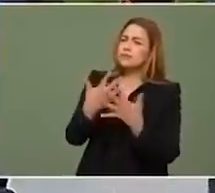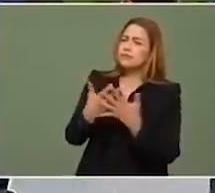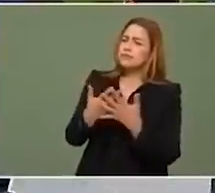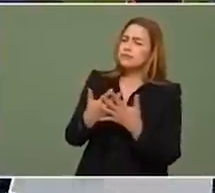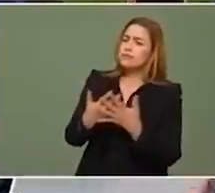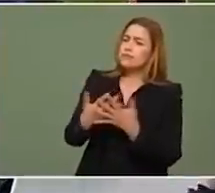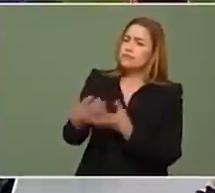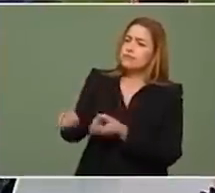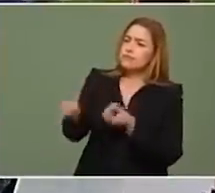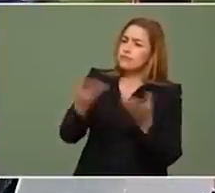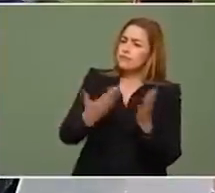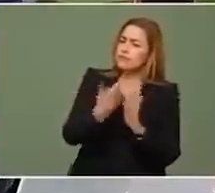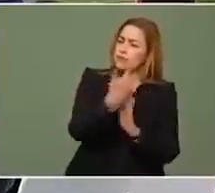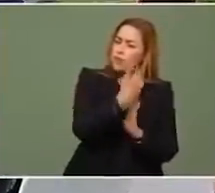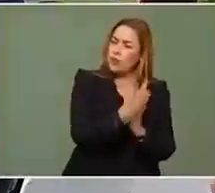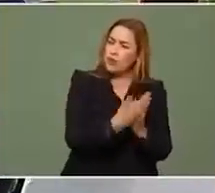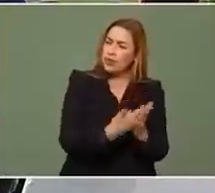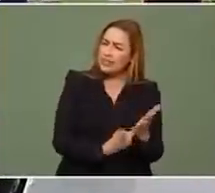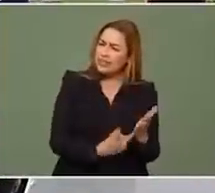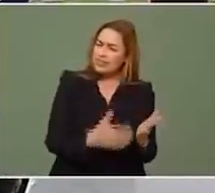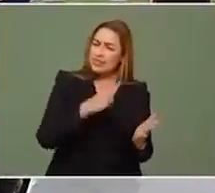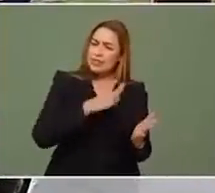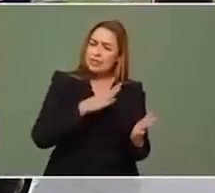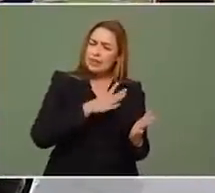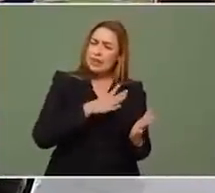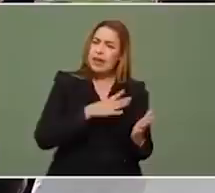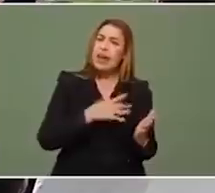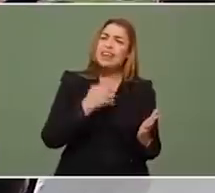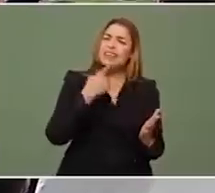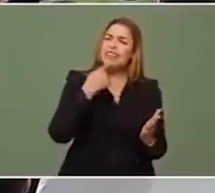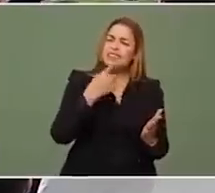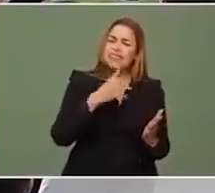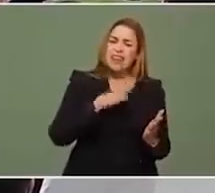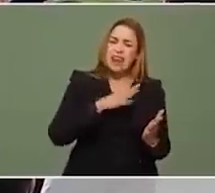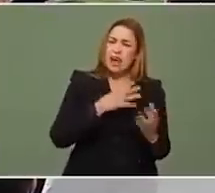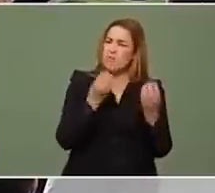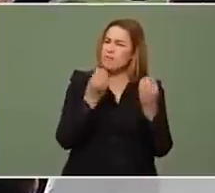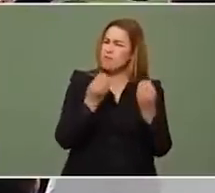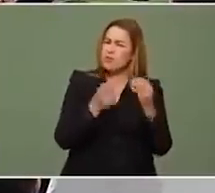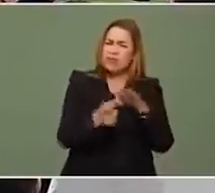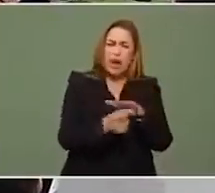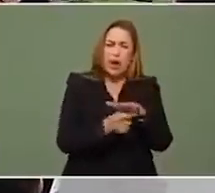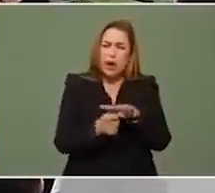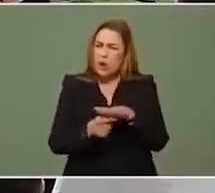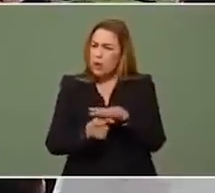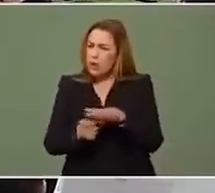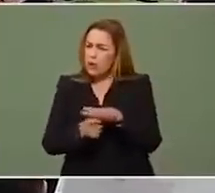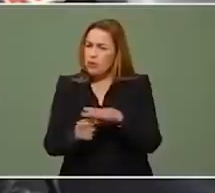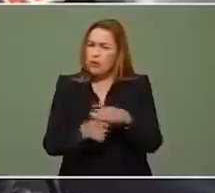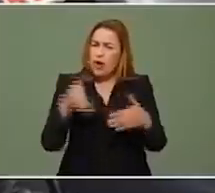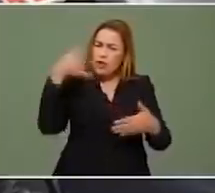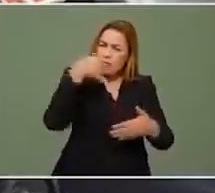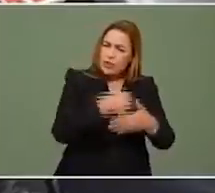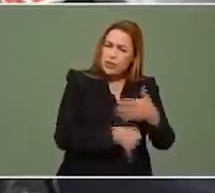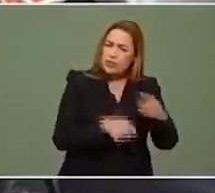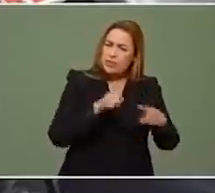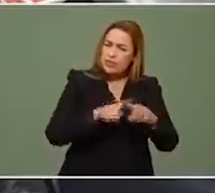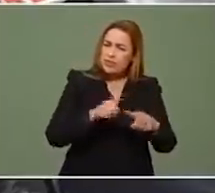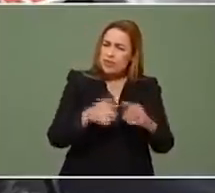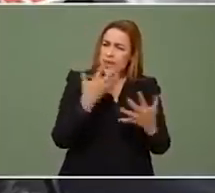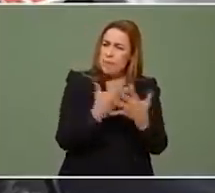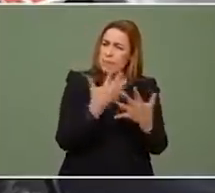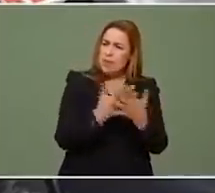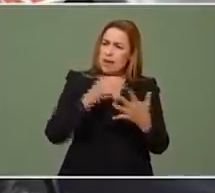ofreció una entrevista a nuestro medio a grupo acir y nos comentaba sobre la corrupción que hay en el interior de los penales federales nos hablaba